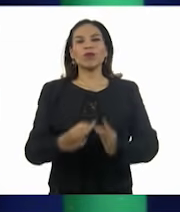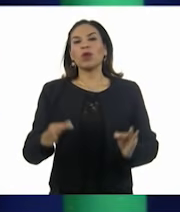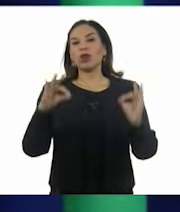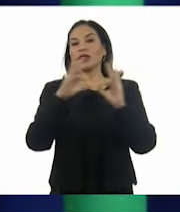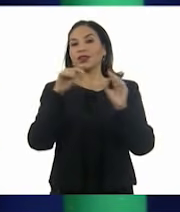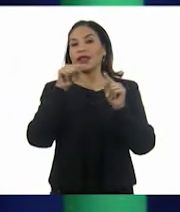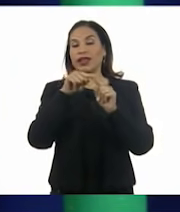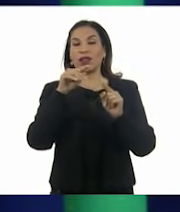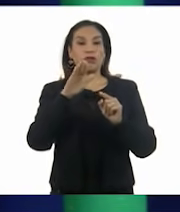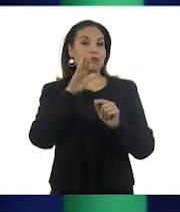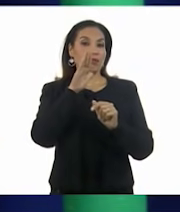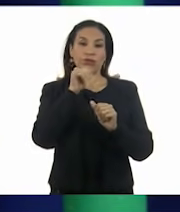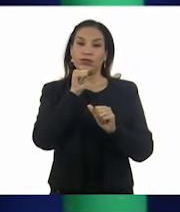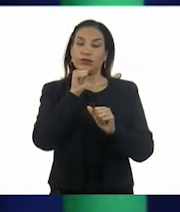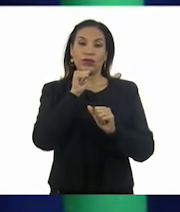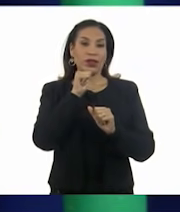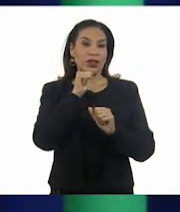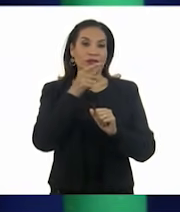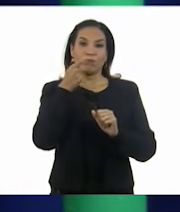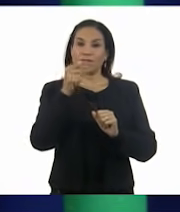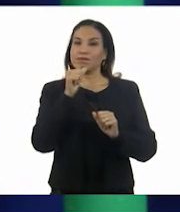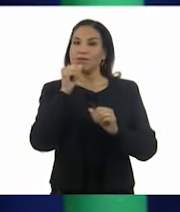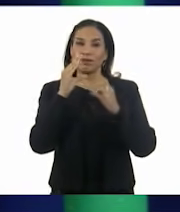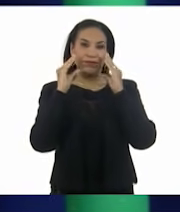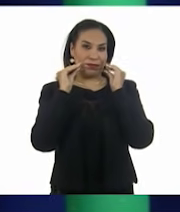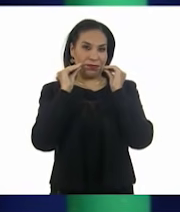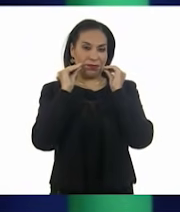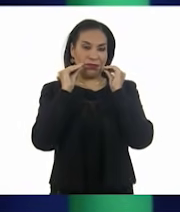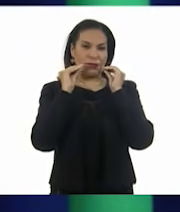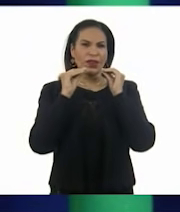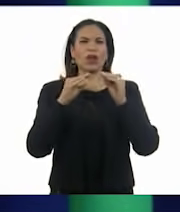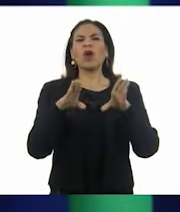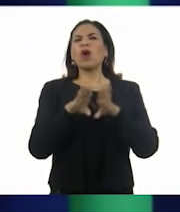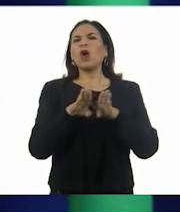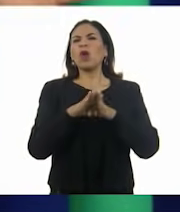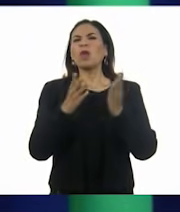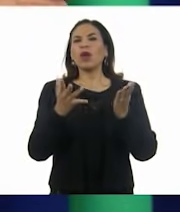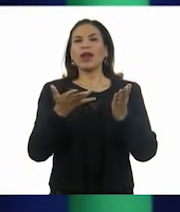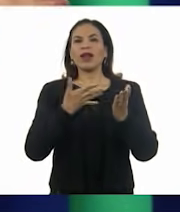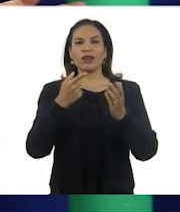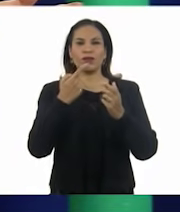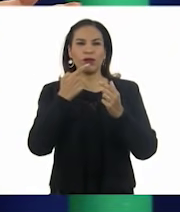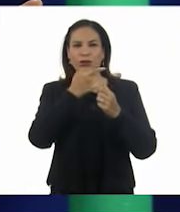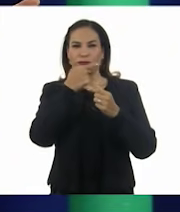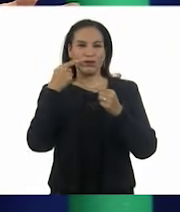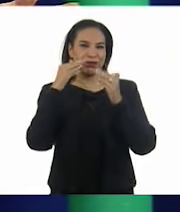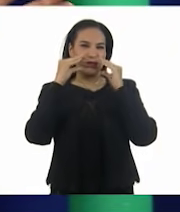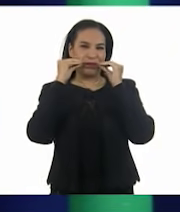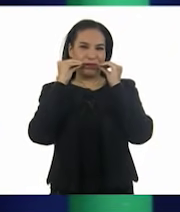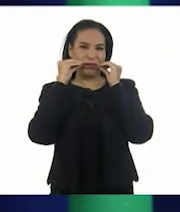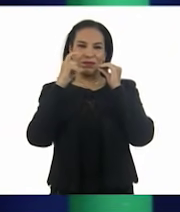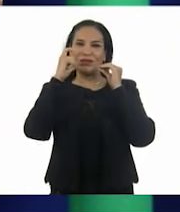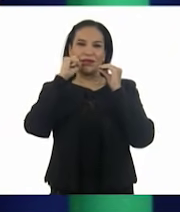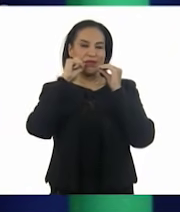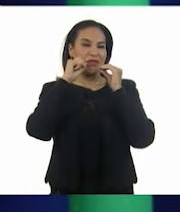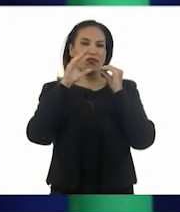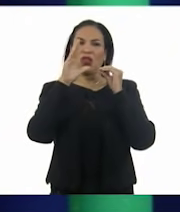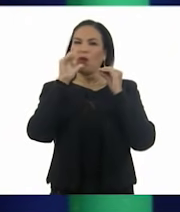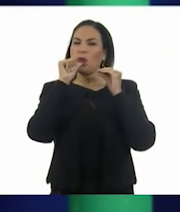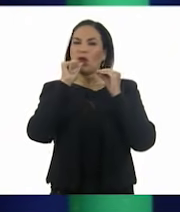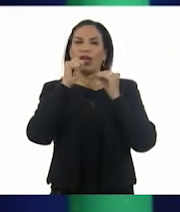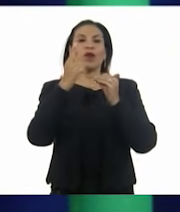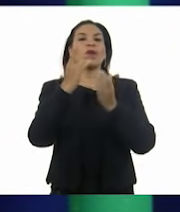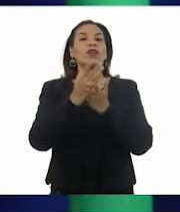en la que no podrás hablar. Es como si tuviéramos un candado en la boca y simplemente puede